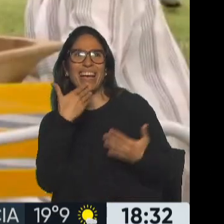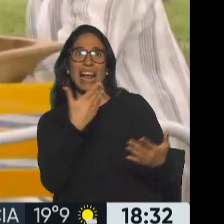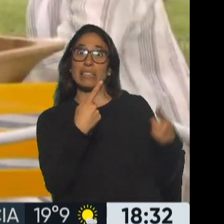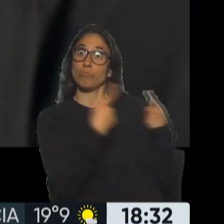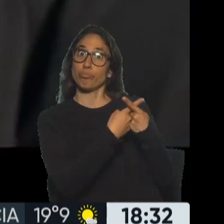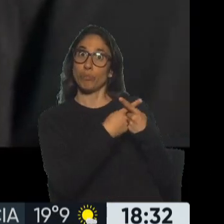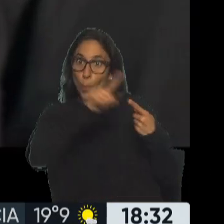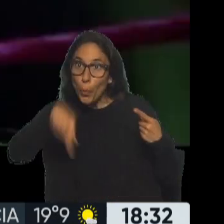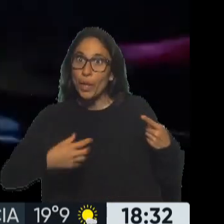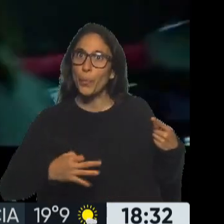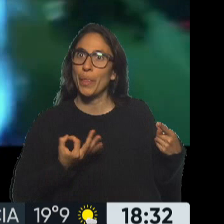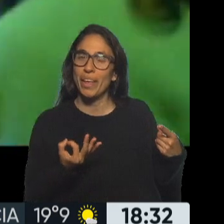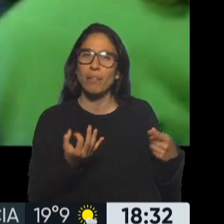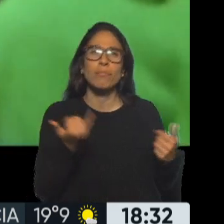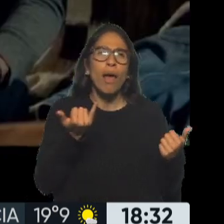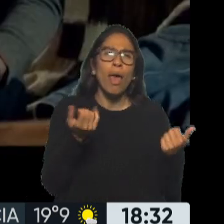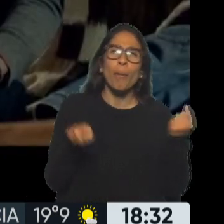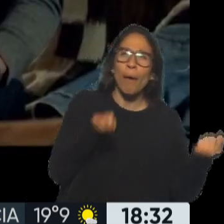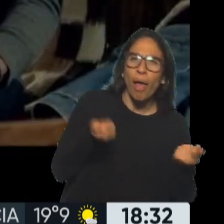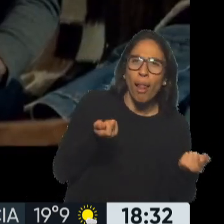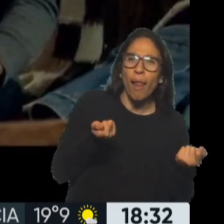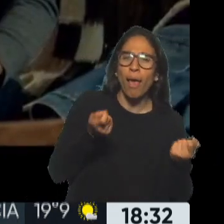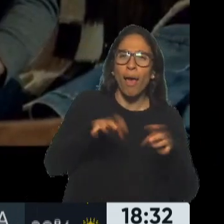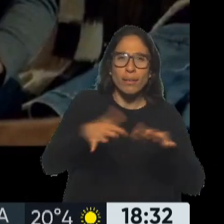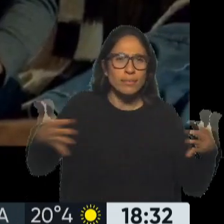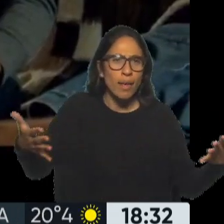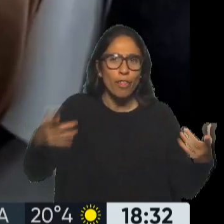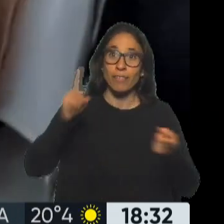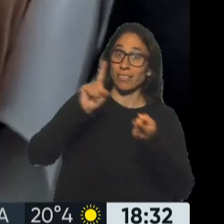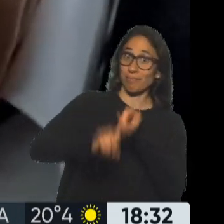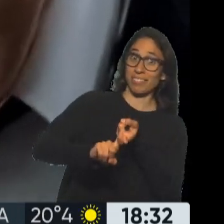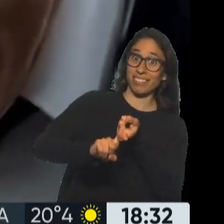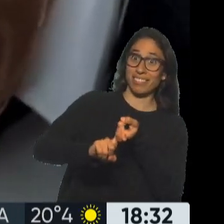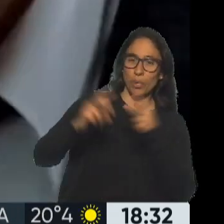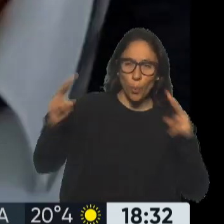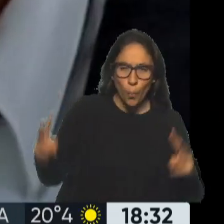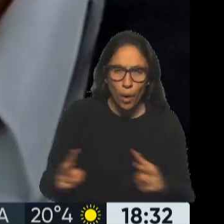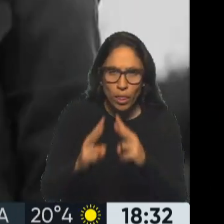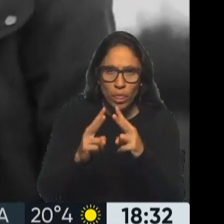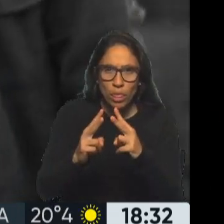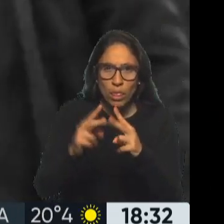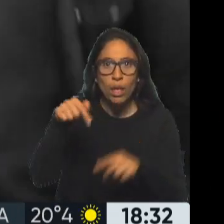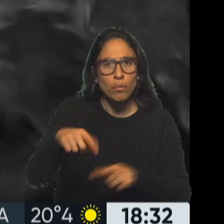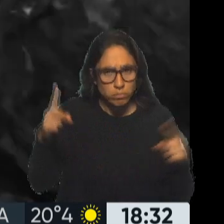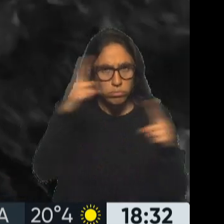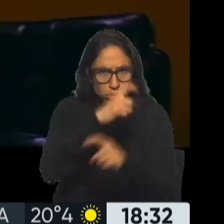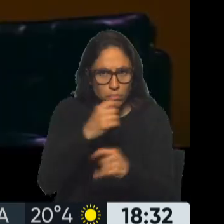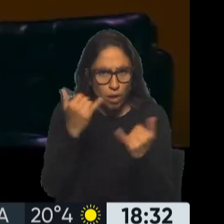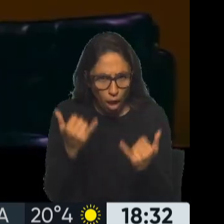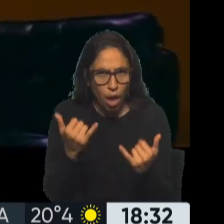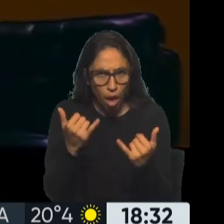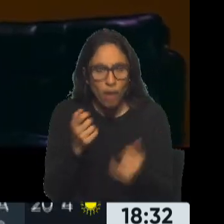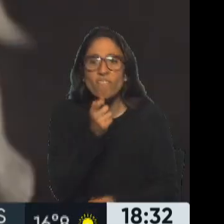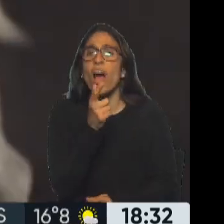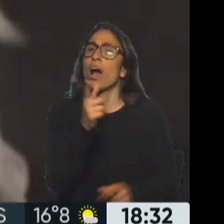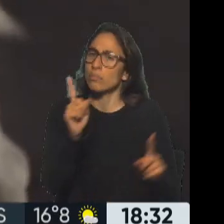bailes, asados, casamientos y encuentros. ¿Pero qué? ¿Ya está? Acá hay crisis. ¿Será para cobrar? Acá no es fácil. Es